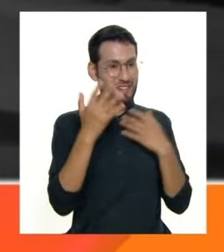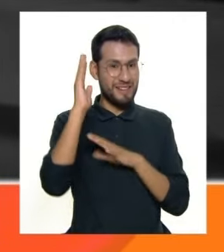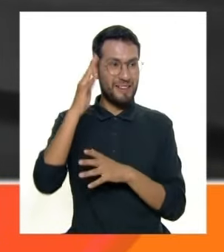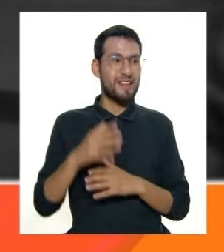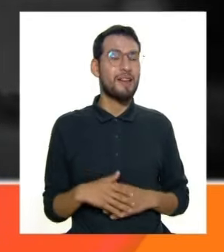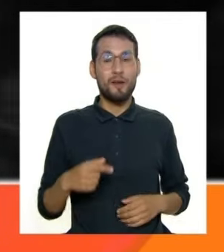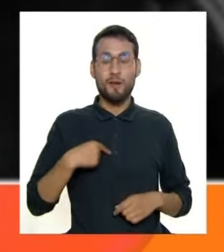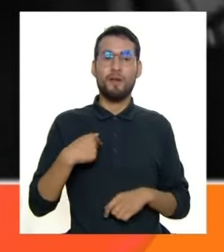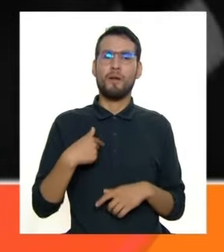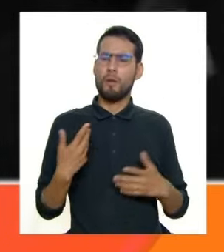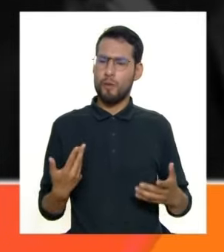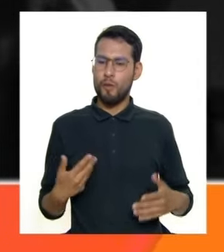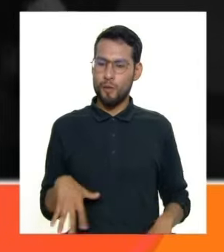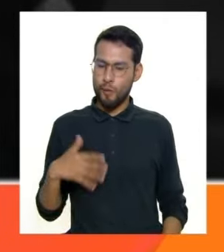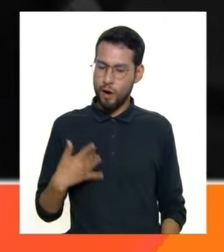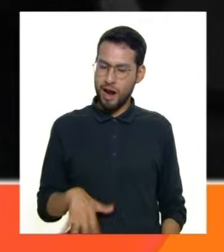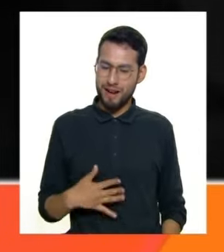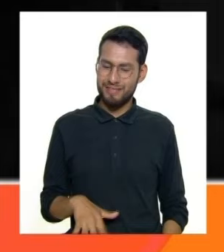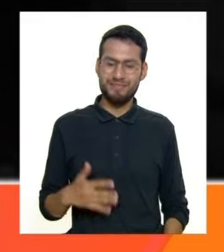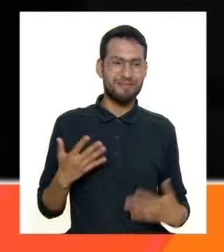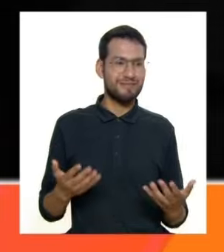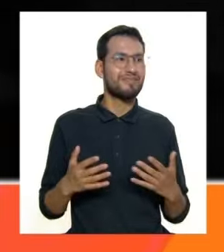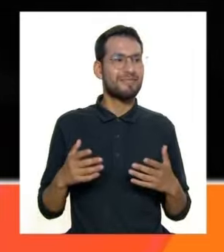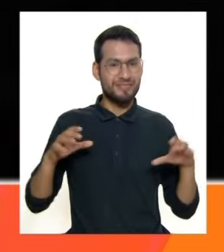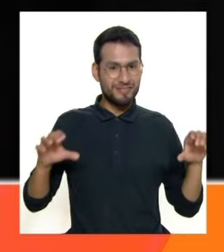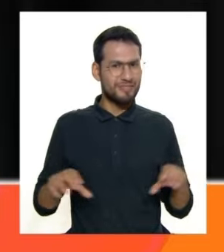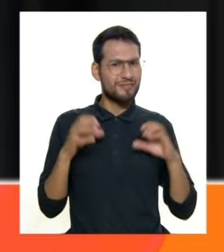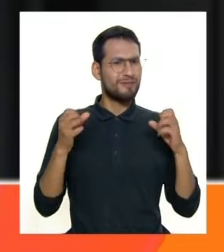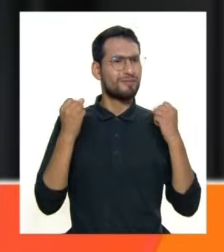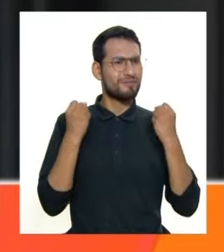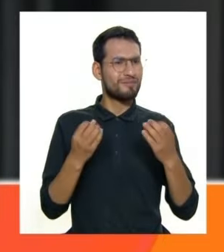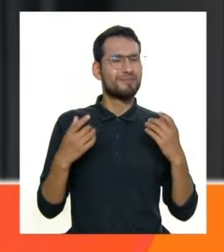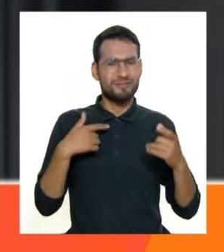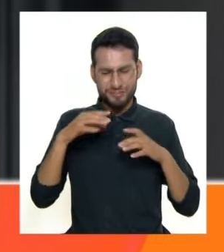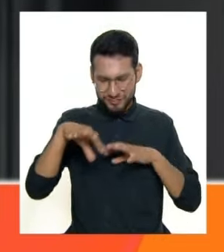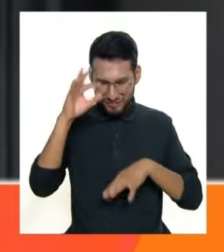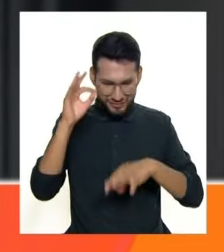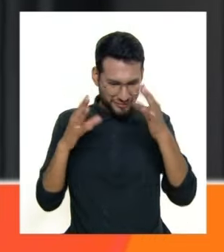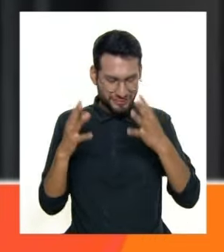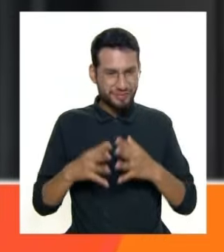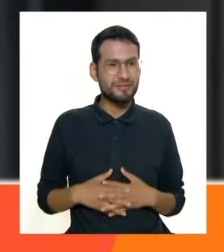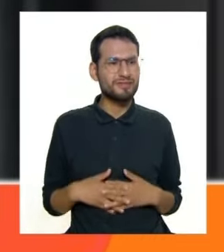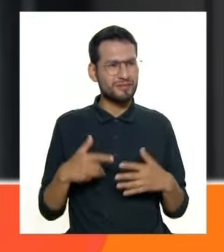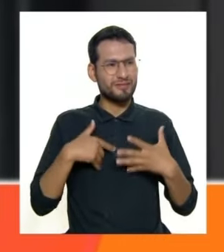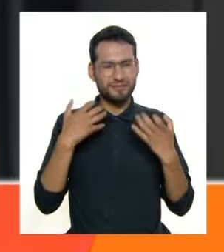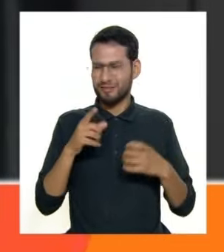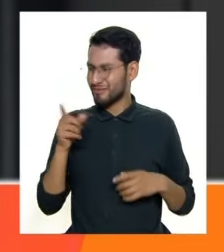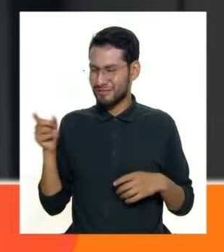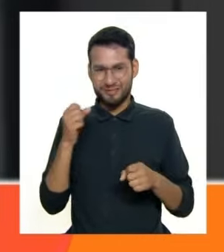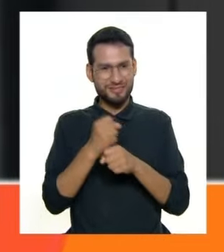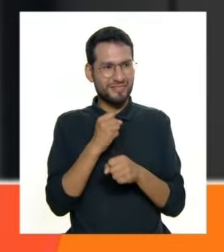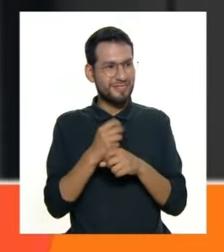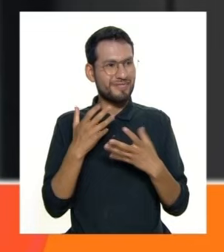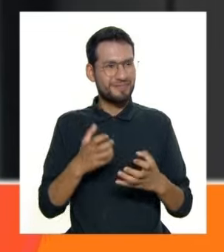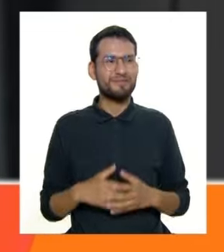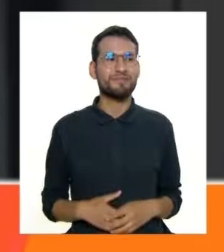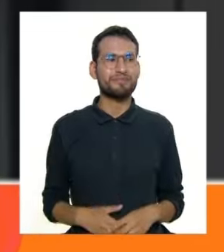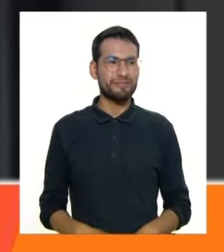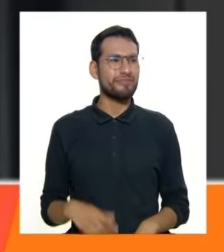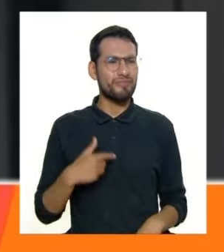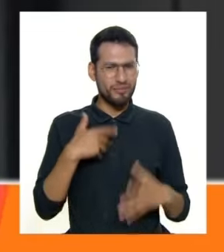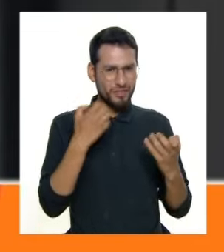Y en ese momento te dices, wow, hay tanto por hacer, tanto por descubrir. Yo quiero sus chambas. Claro. Eso es lo que quiero.